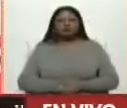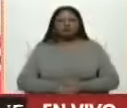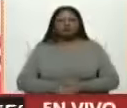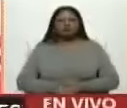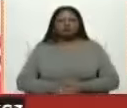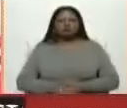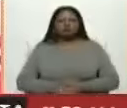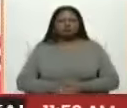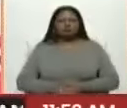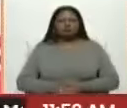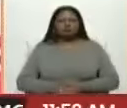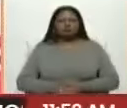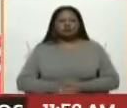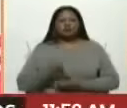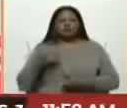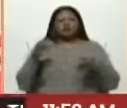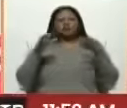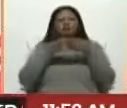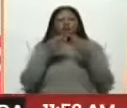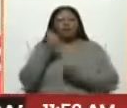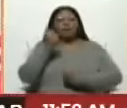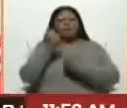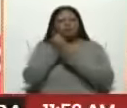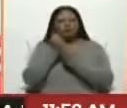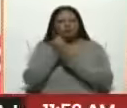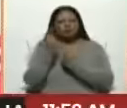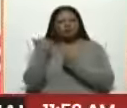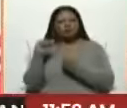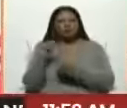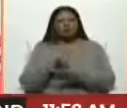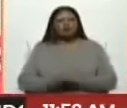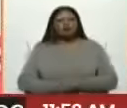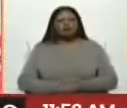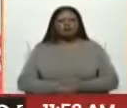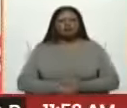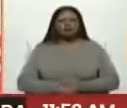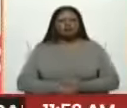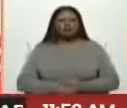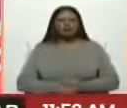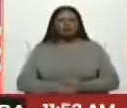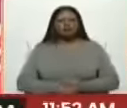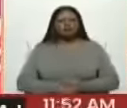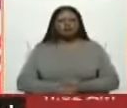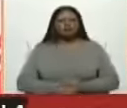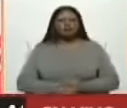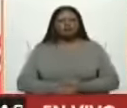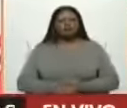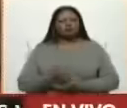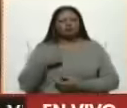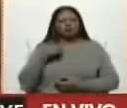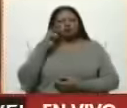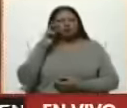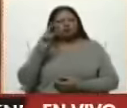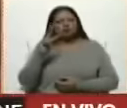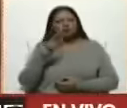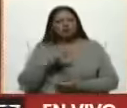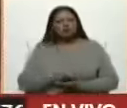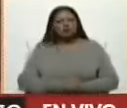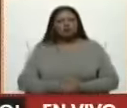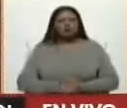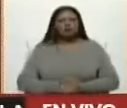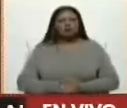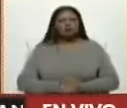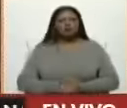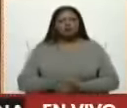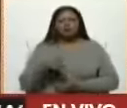La JPSUV tiene sus brigadas de solidaridad. Las tienen, ¿verdad? Y yo los he visto.